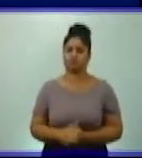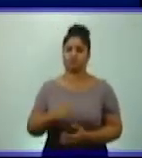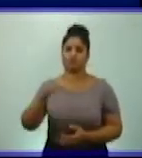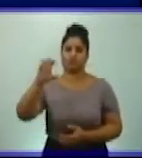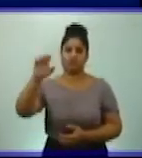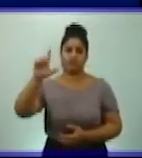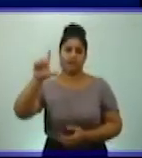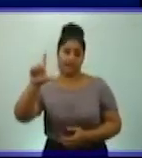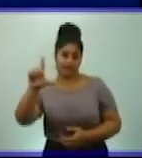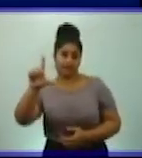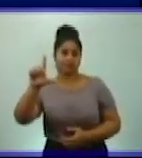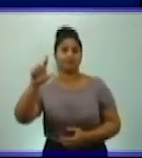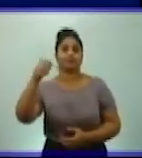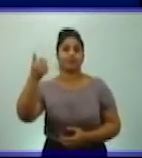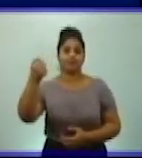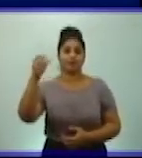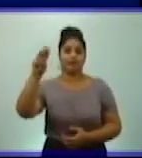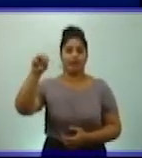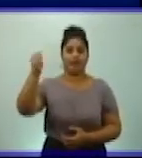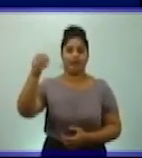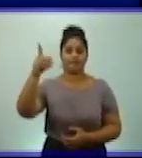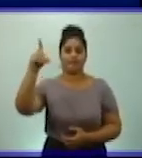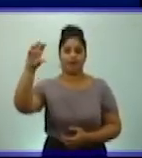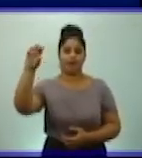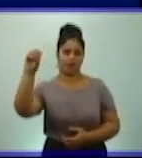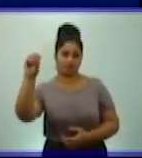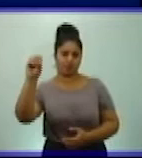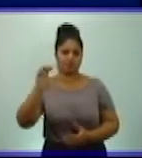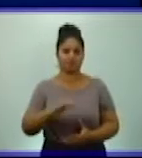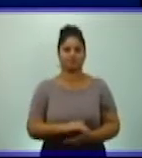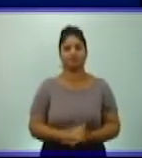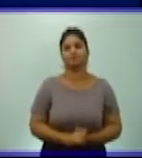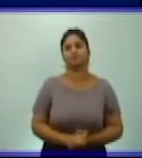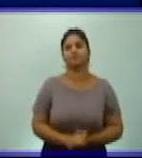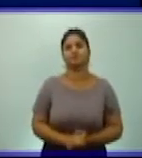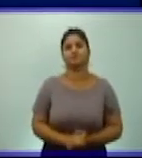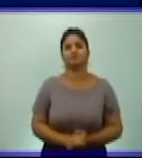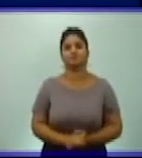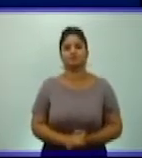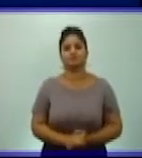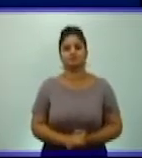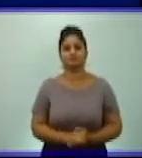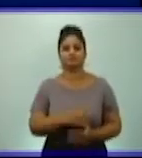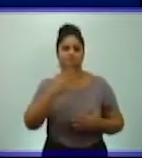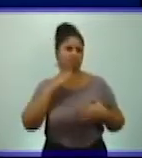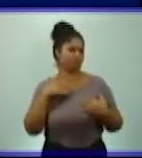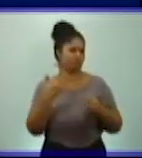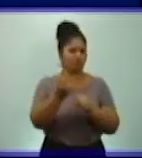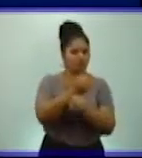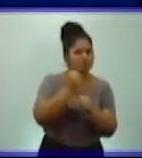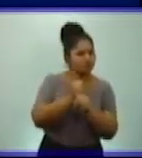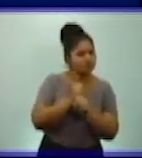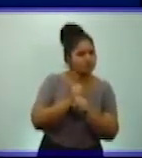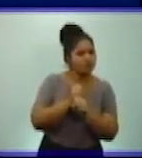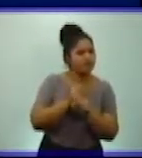nuevamente entonces el vocativo mi bien. En todo momento ella lo nombra mi bien. Y ahí entonces